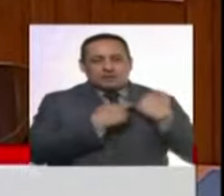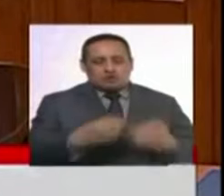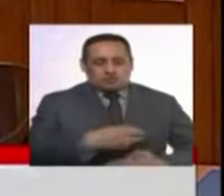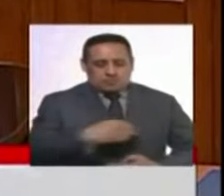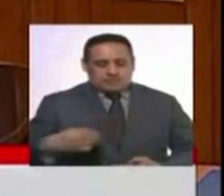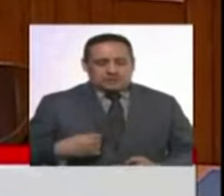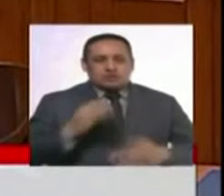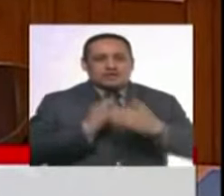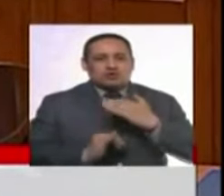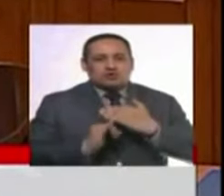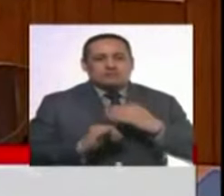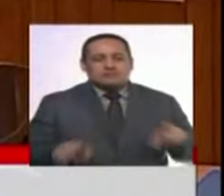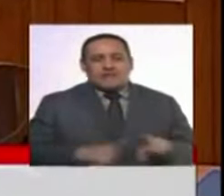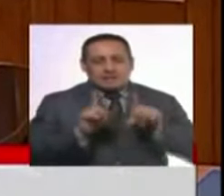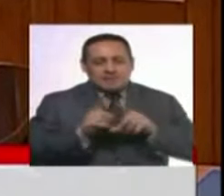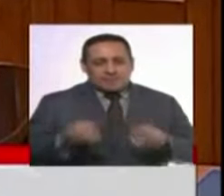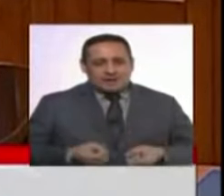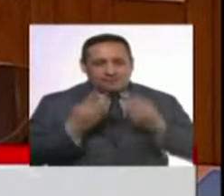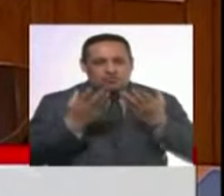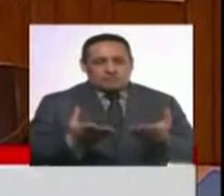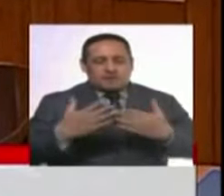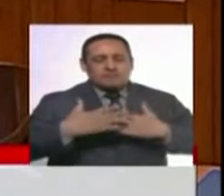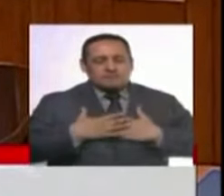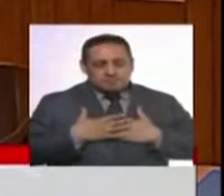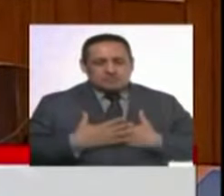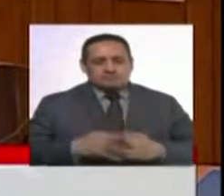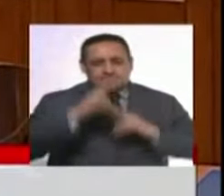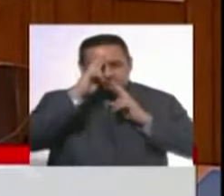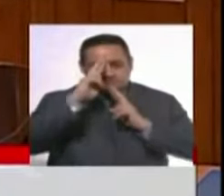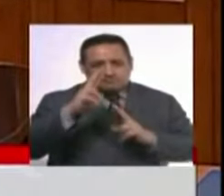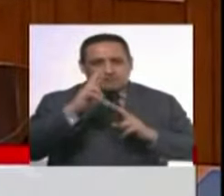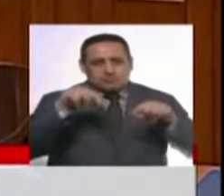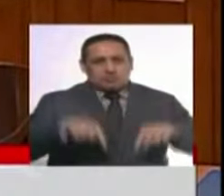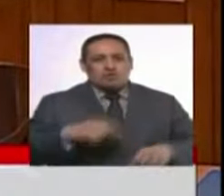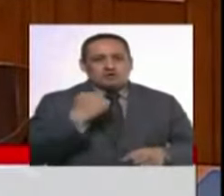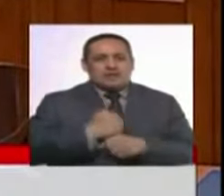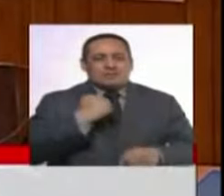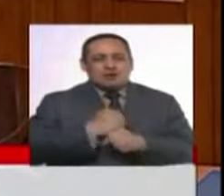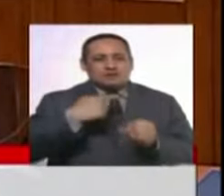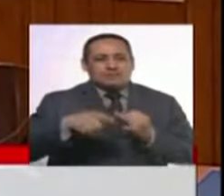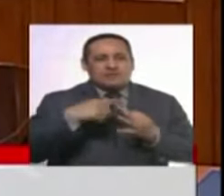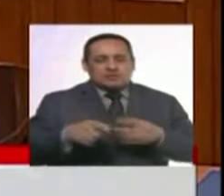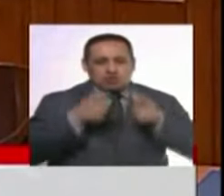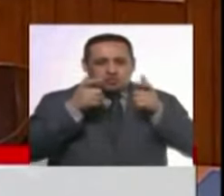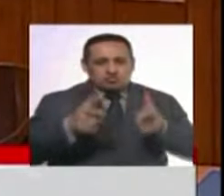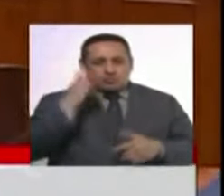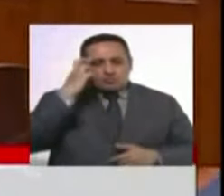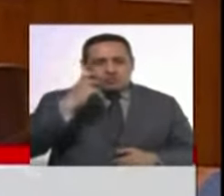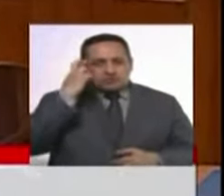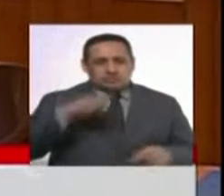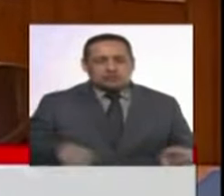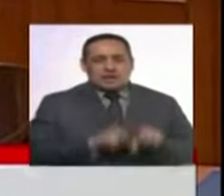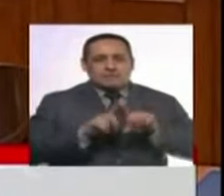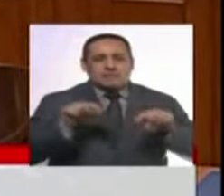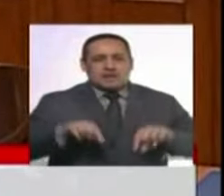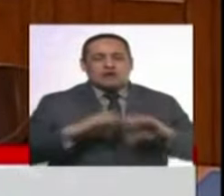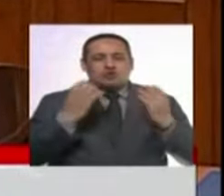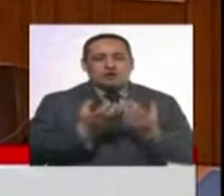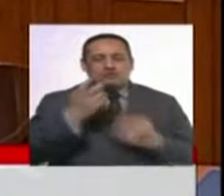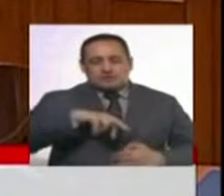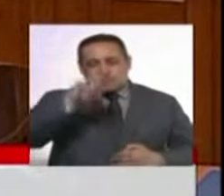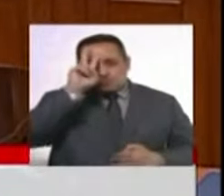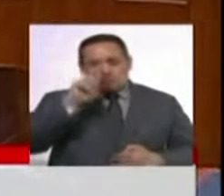interior para manifestar mi más profundo respeto por el ejercicio de los mecanismo de control político por parte del Congreso